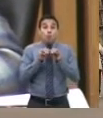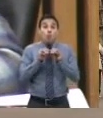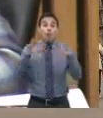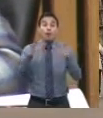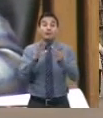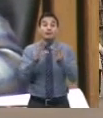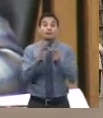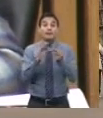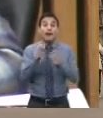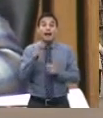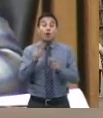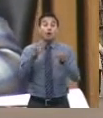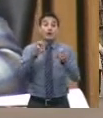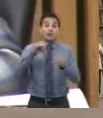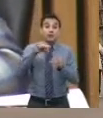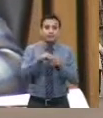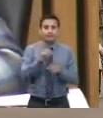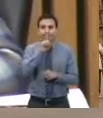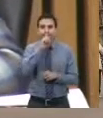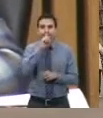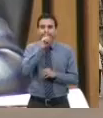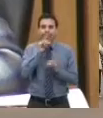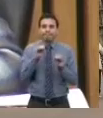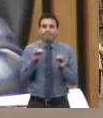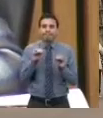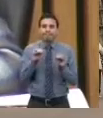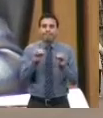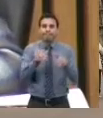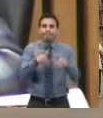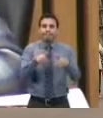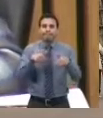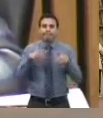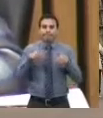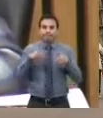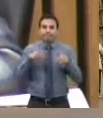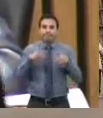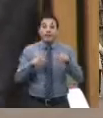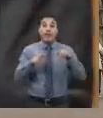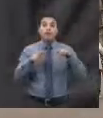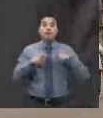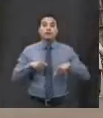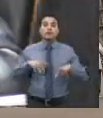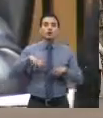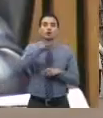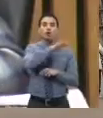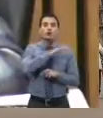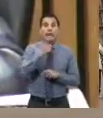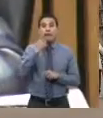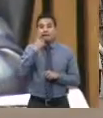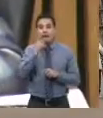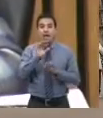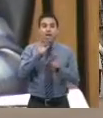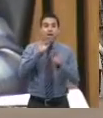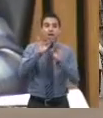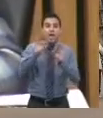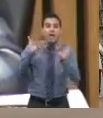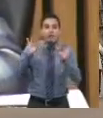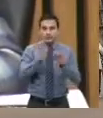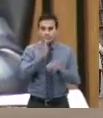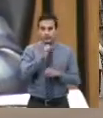público o manifestación a efecto de promover o presentar ante la ciudadanía a los candidatos que contienden a un cargo de